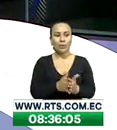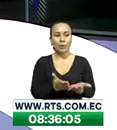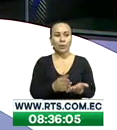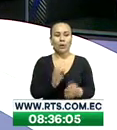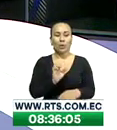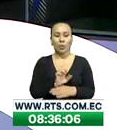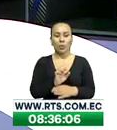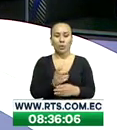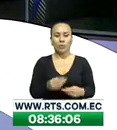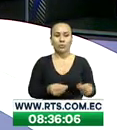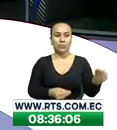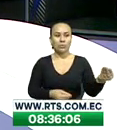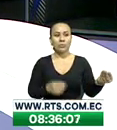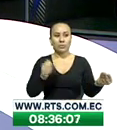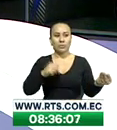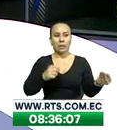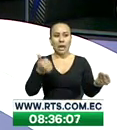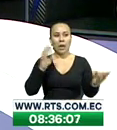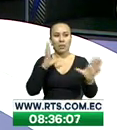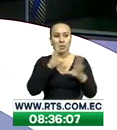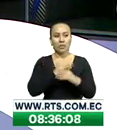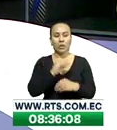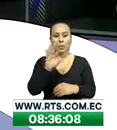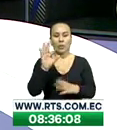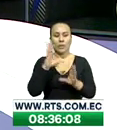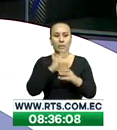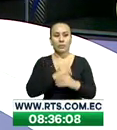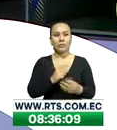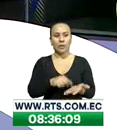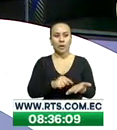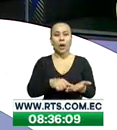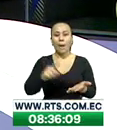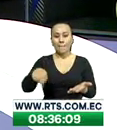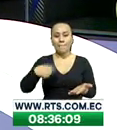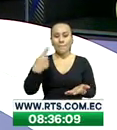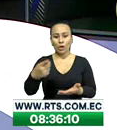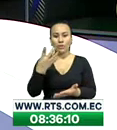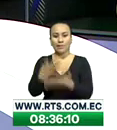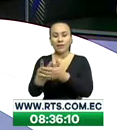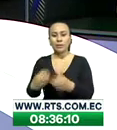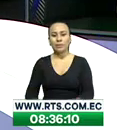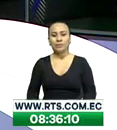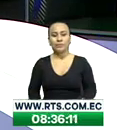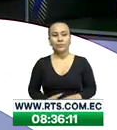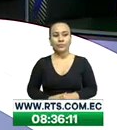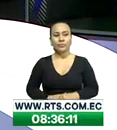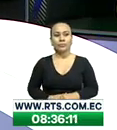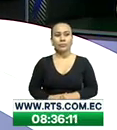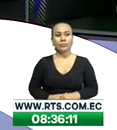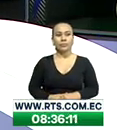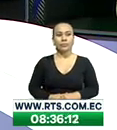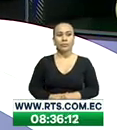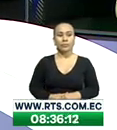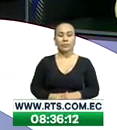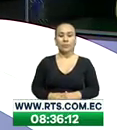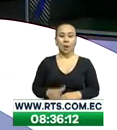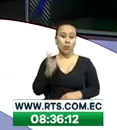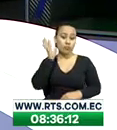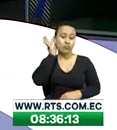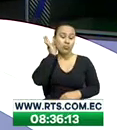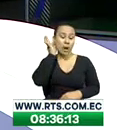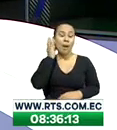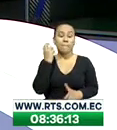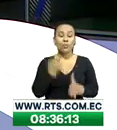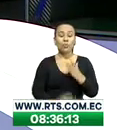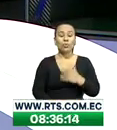Le di el pasaporte y me dijo, ah, sí, llegaste anoche a las 9 de la noche. Ok, la próxima vez te meto preso. Bien clarito, una latina la policía.